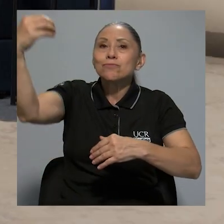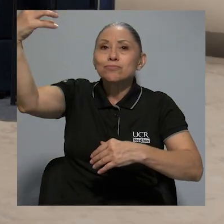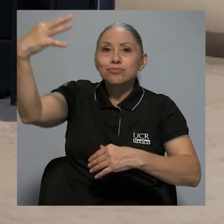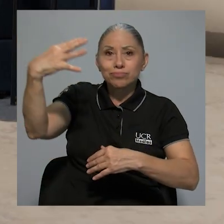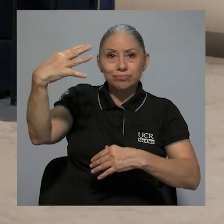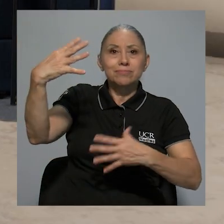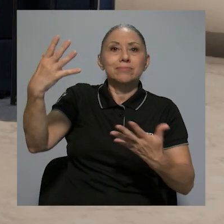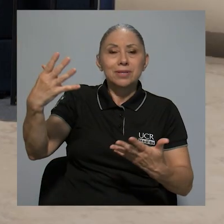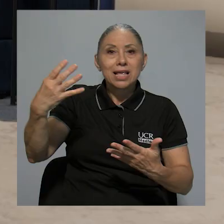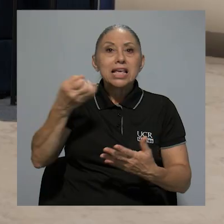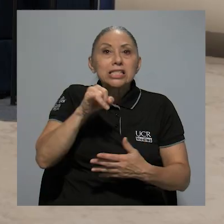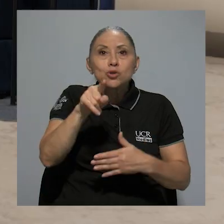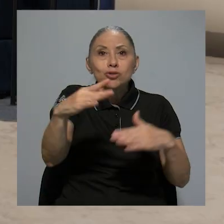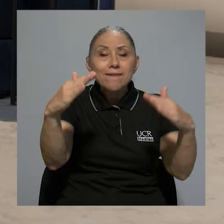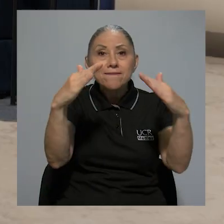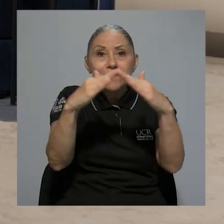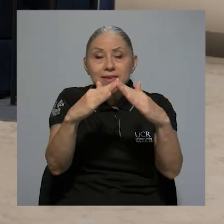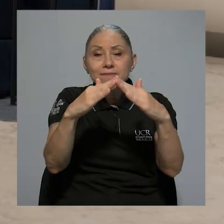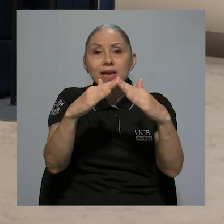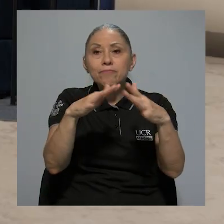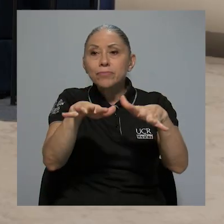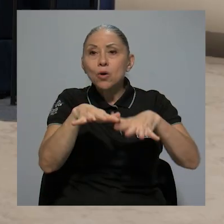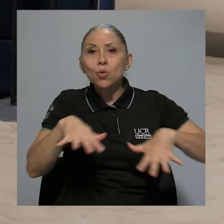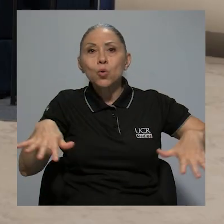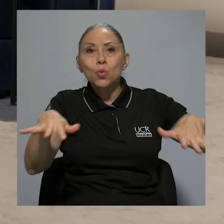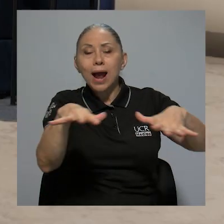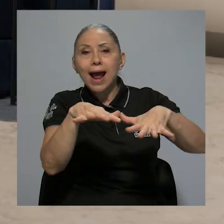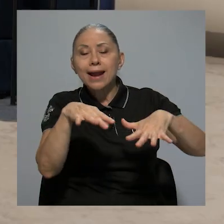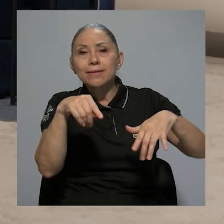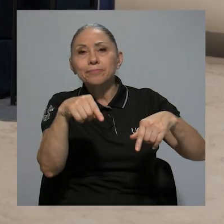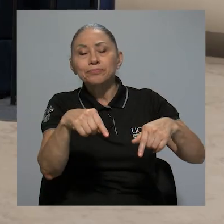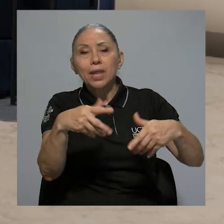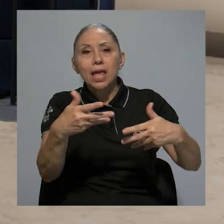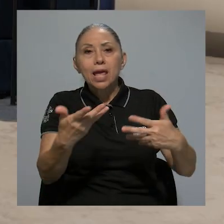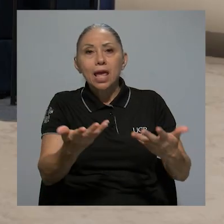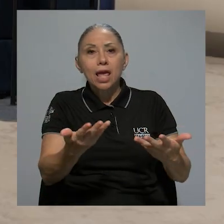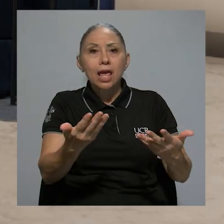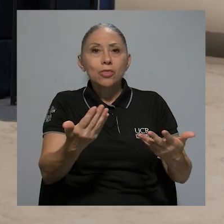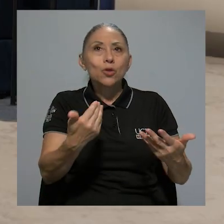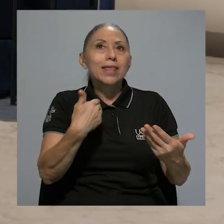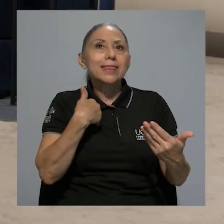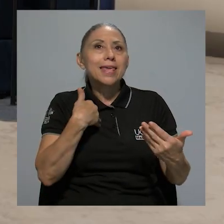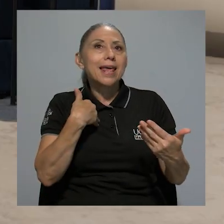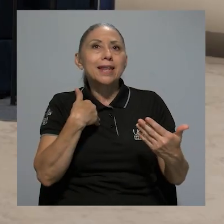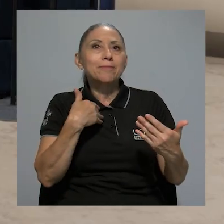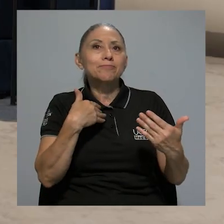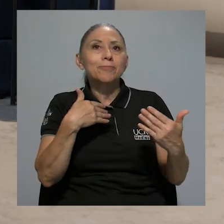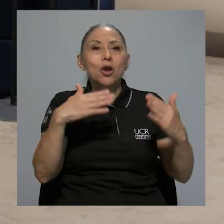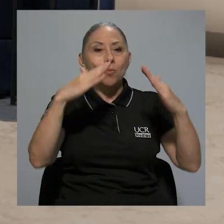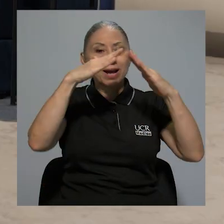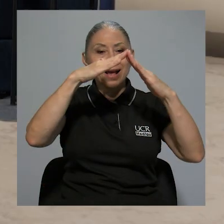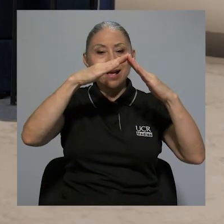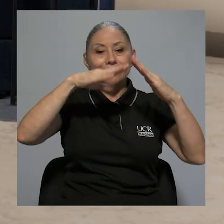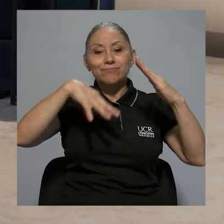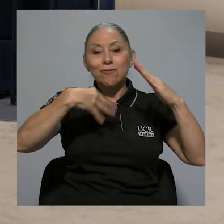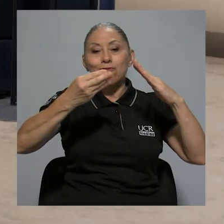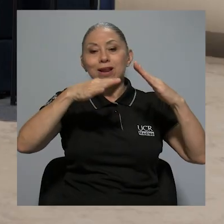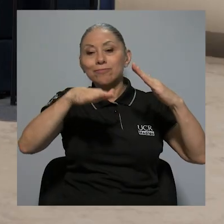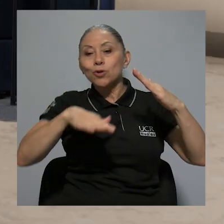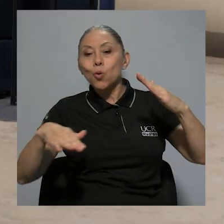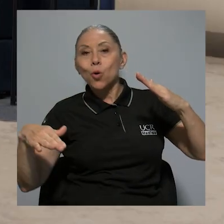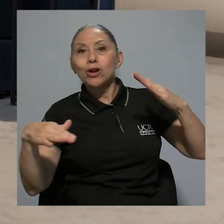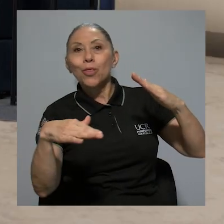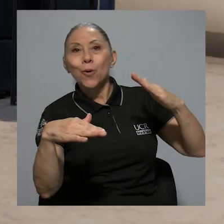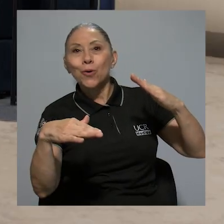del lugar donde estemos. Si usted vive en un lugar en donde tiene un corredor, ¿verdad? O un balcón,